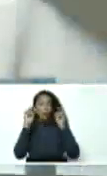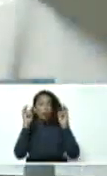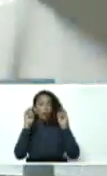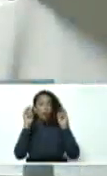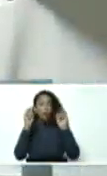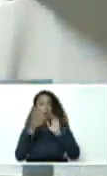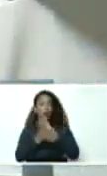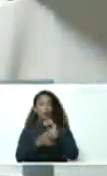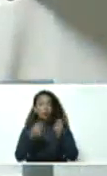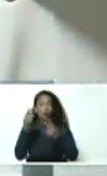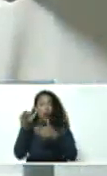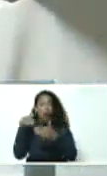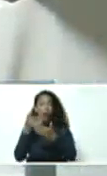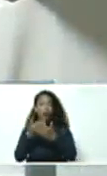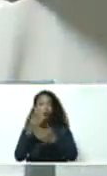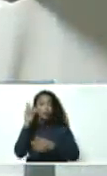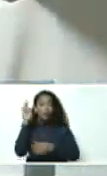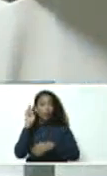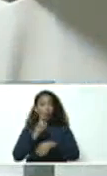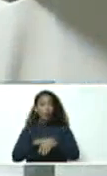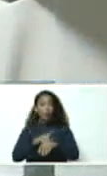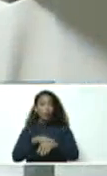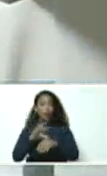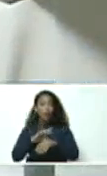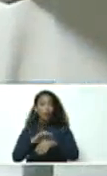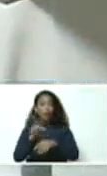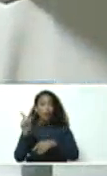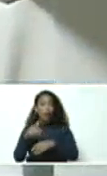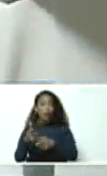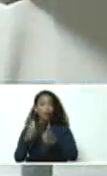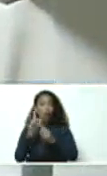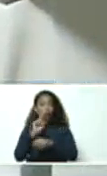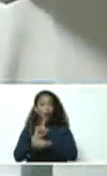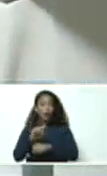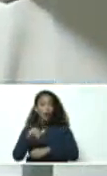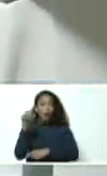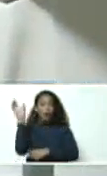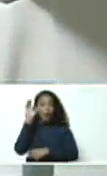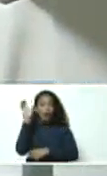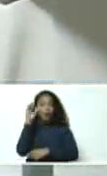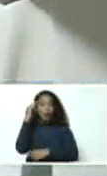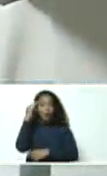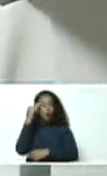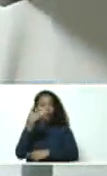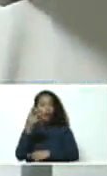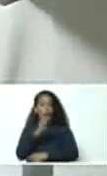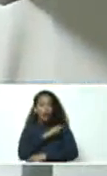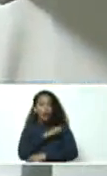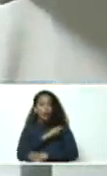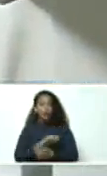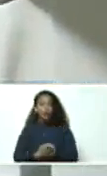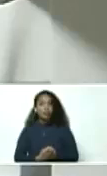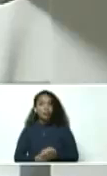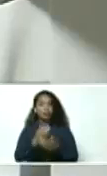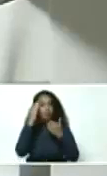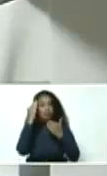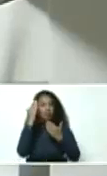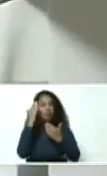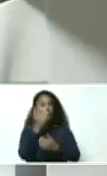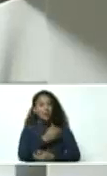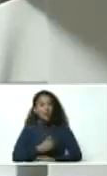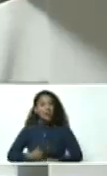lo que llevamos hasta el momento. El doctor Gilberto es la Autoridad Única de Caracas, mi comandante en jefe. Saludo, presidente. Bueno, como